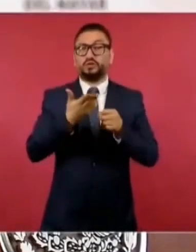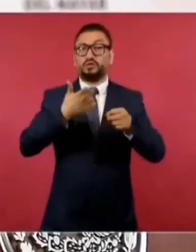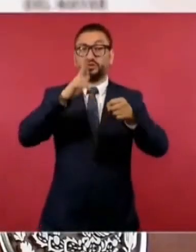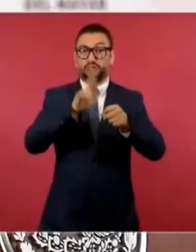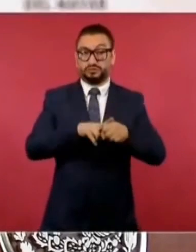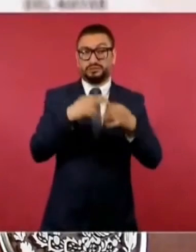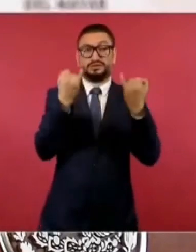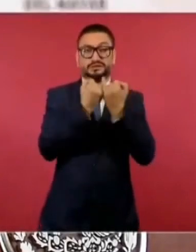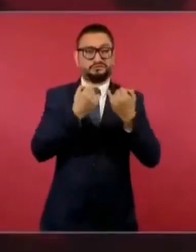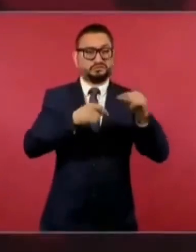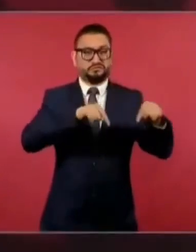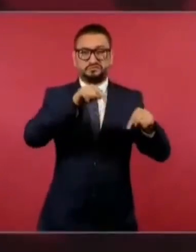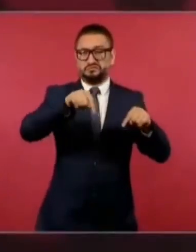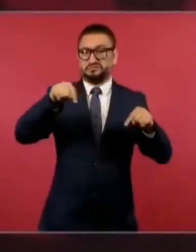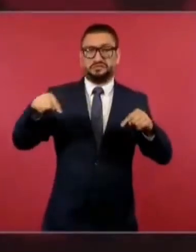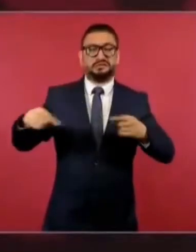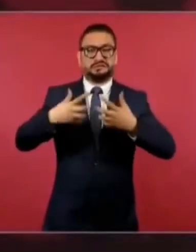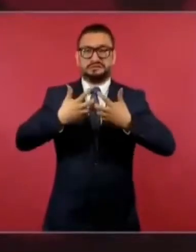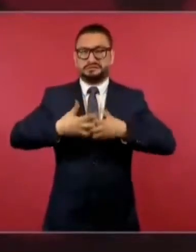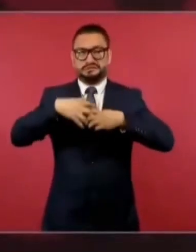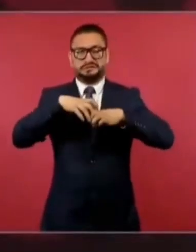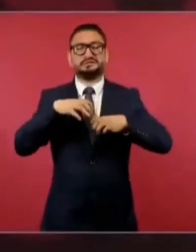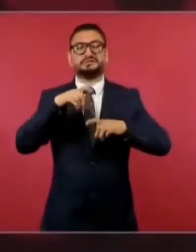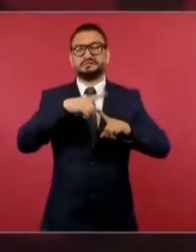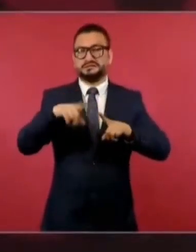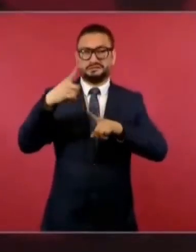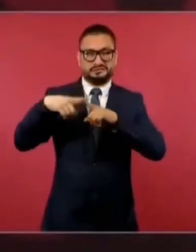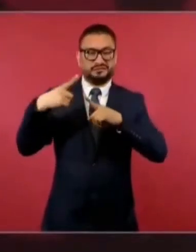hospitales con los mejores equipos